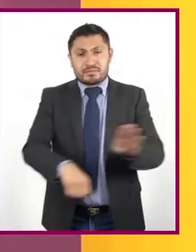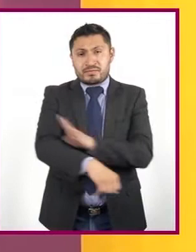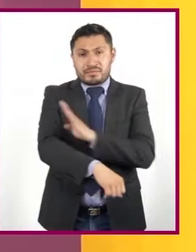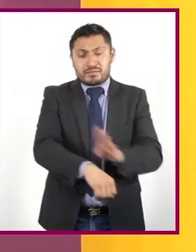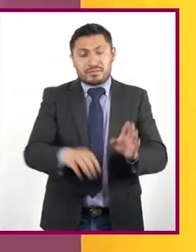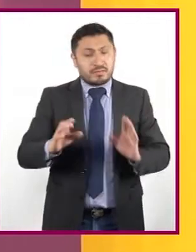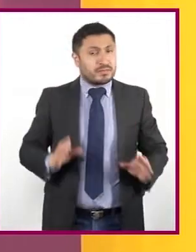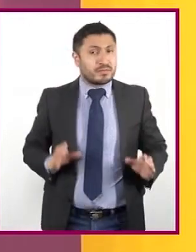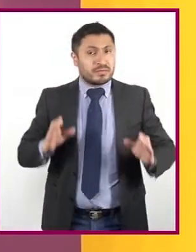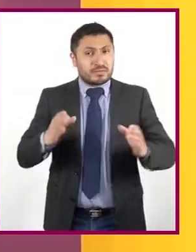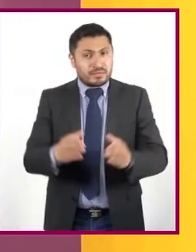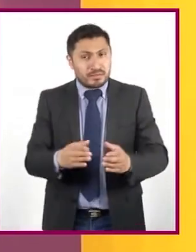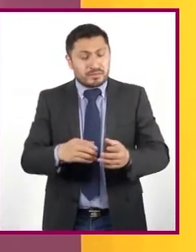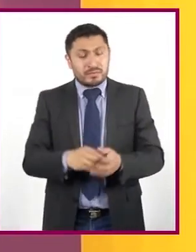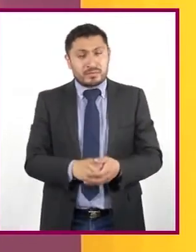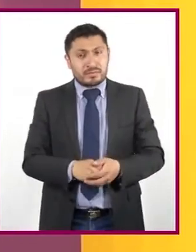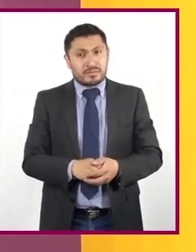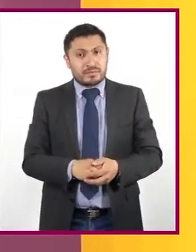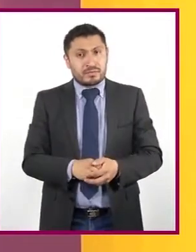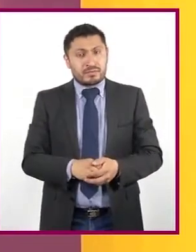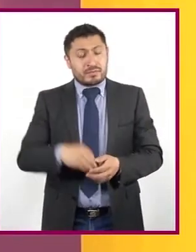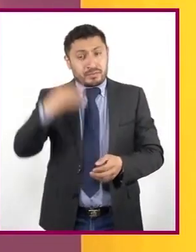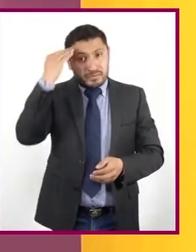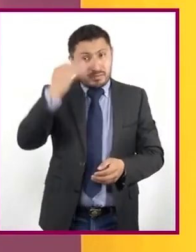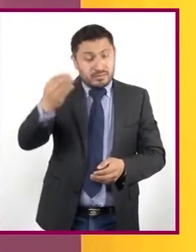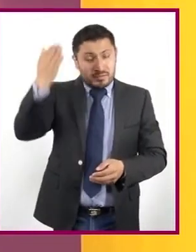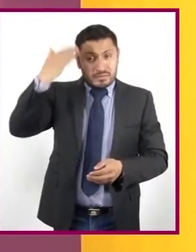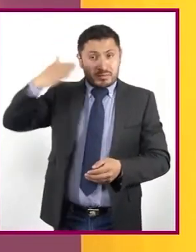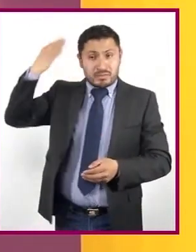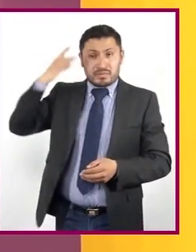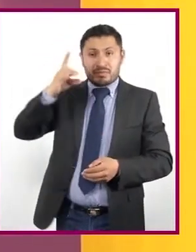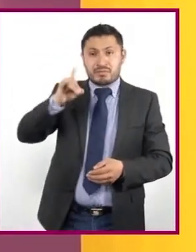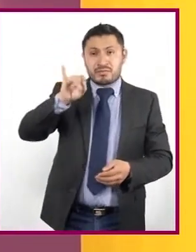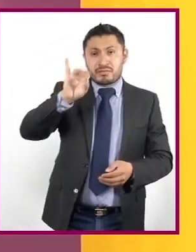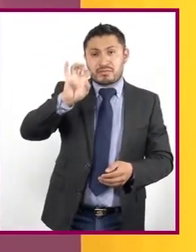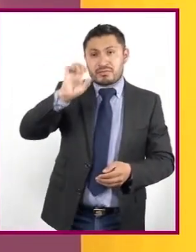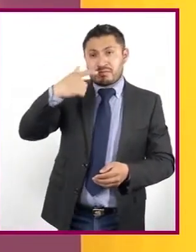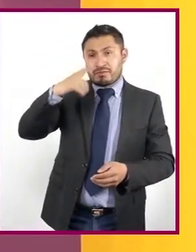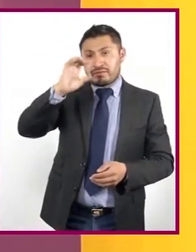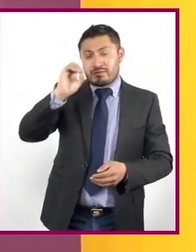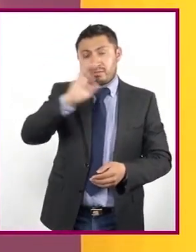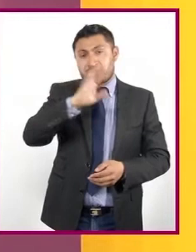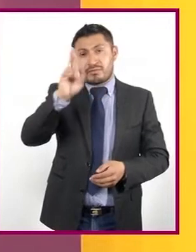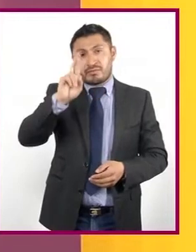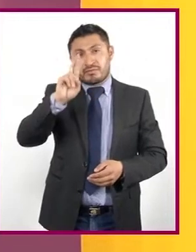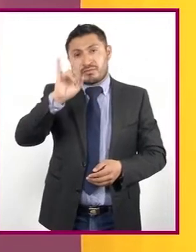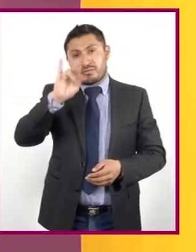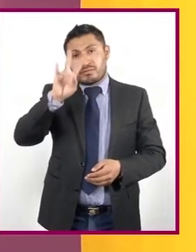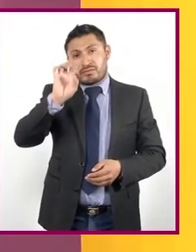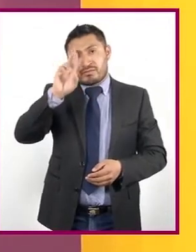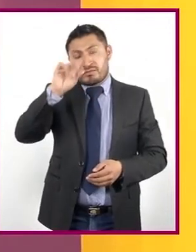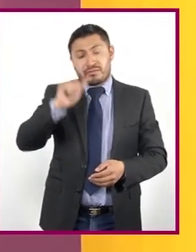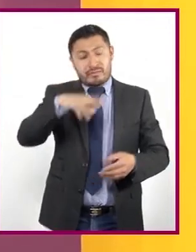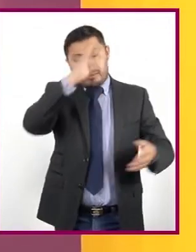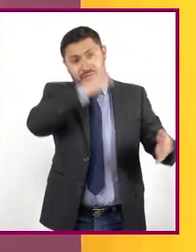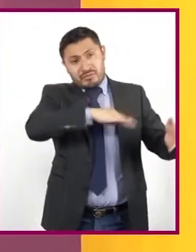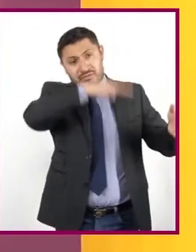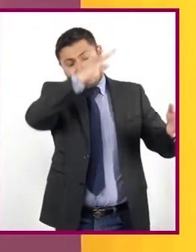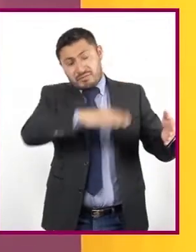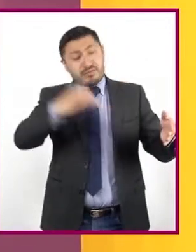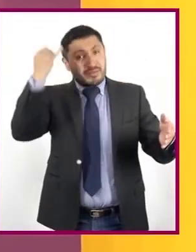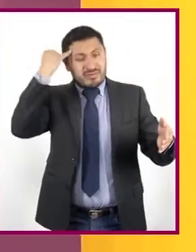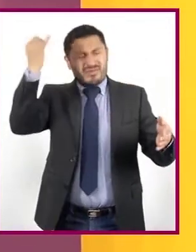común. En el tiempo que Diego Rivera pintó el mural, era popular la idea de que las personas